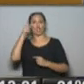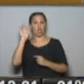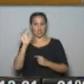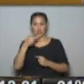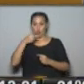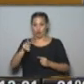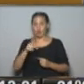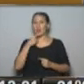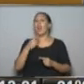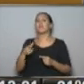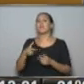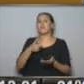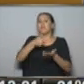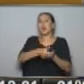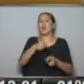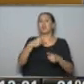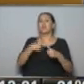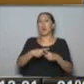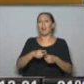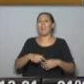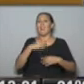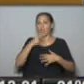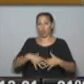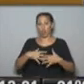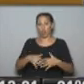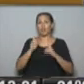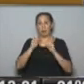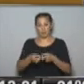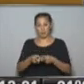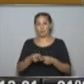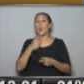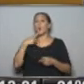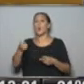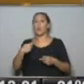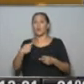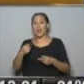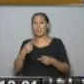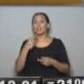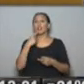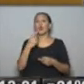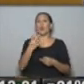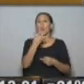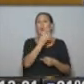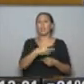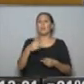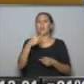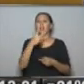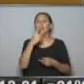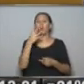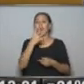La asignación por embarazo, el mismo criterio. Las jubilaciones y pensiones van a tener un extra de 4.330